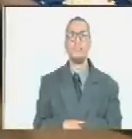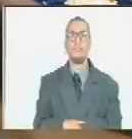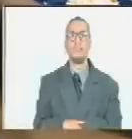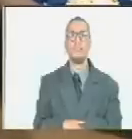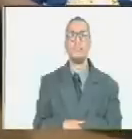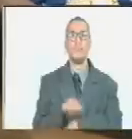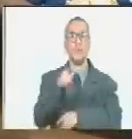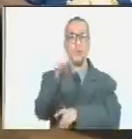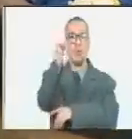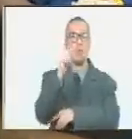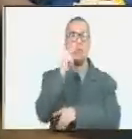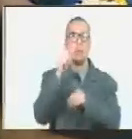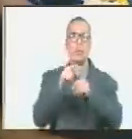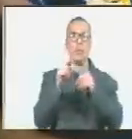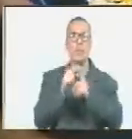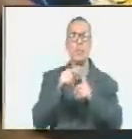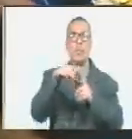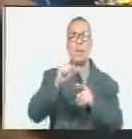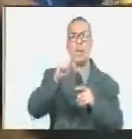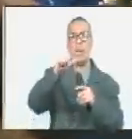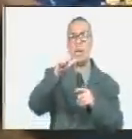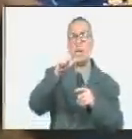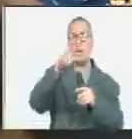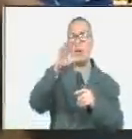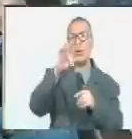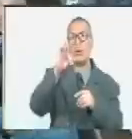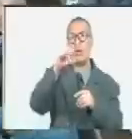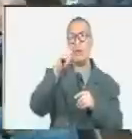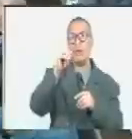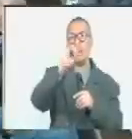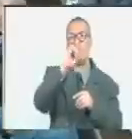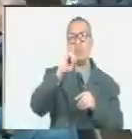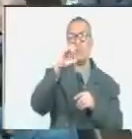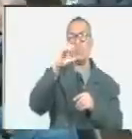Voy a dejar en el derecho de palabra al diputado Alfonso Campos.